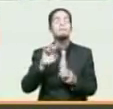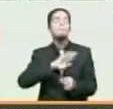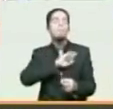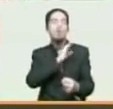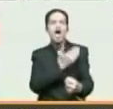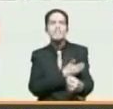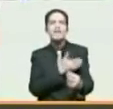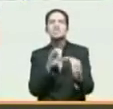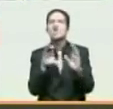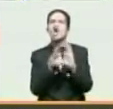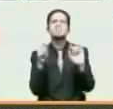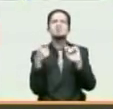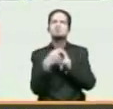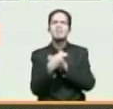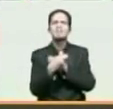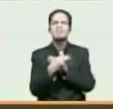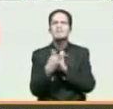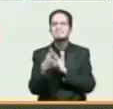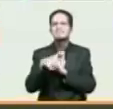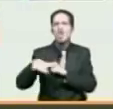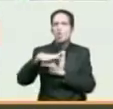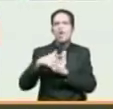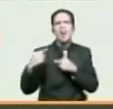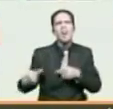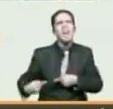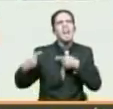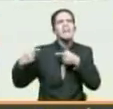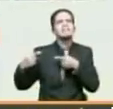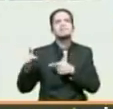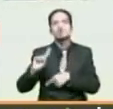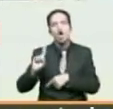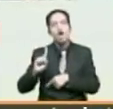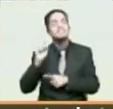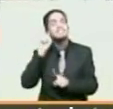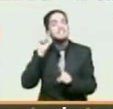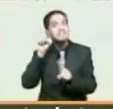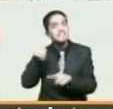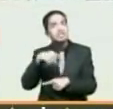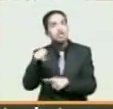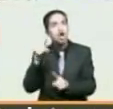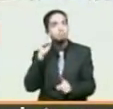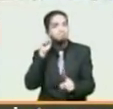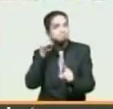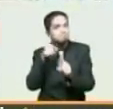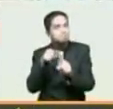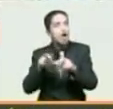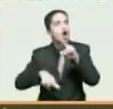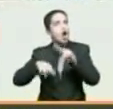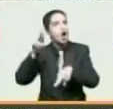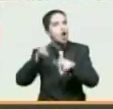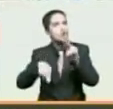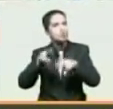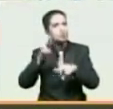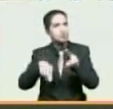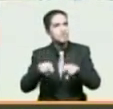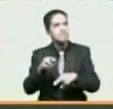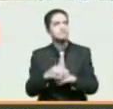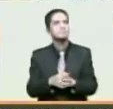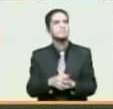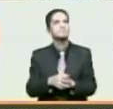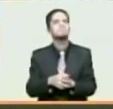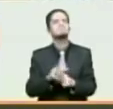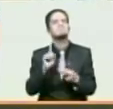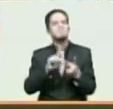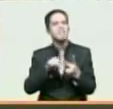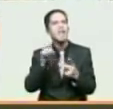es un espacio para confrontar al gobierno nacional, sino para construir la nueva patria en los diversos ámbitos, inclusive en